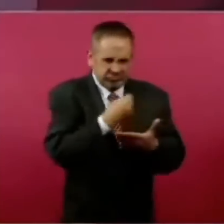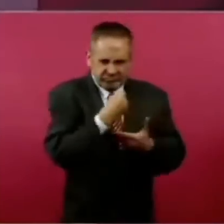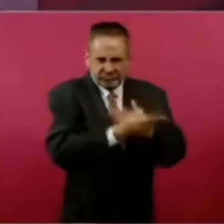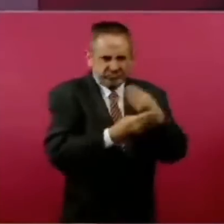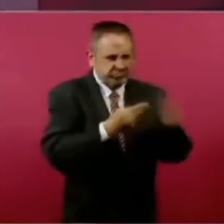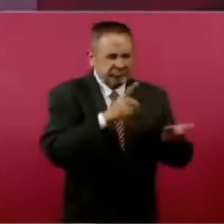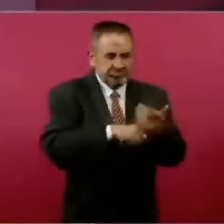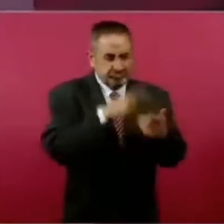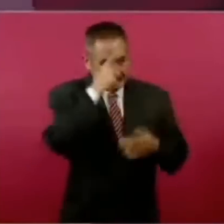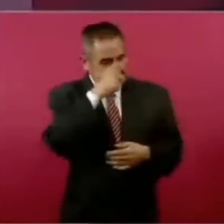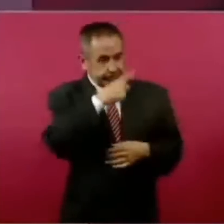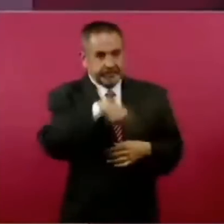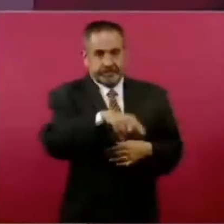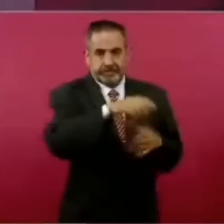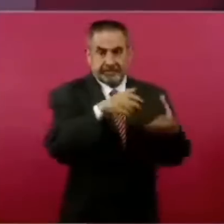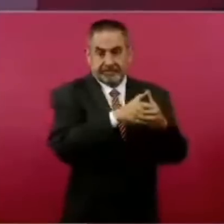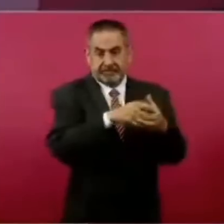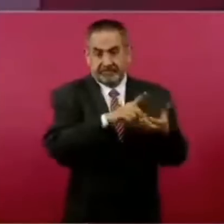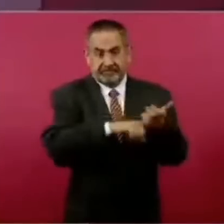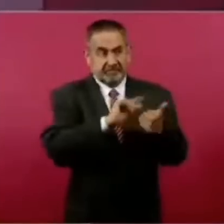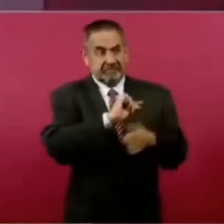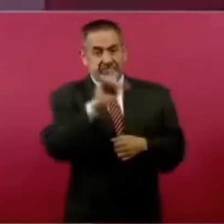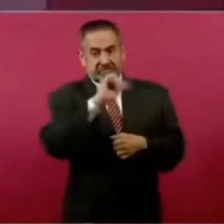a los de la élite